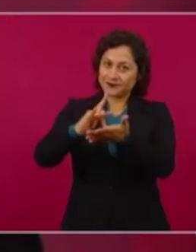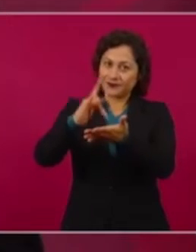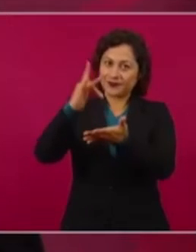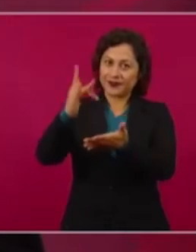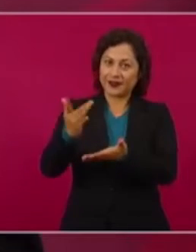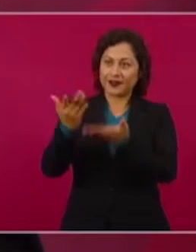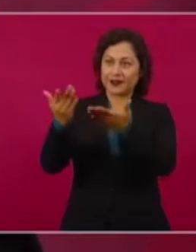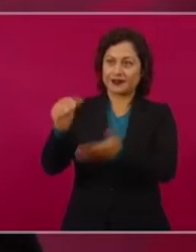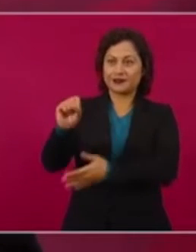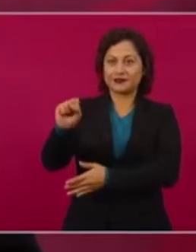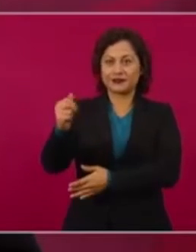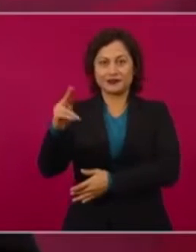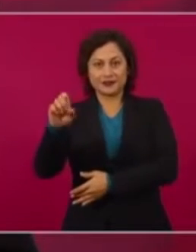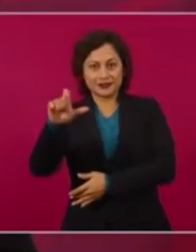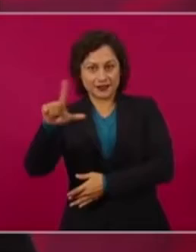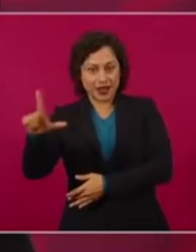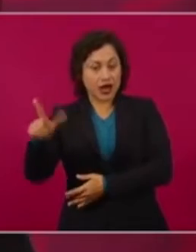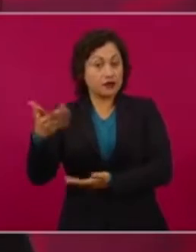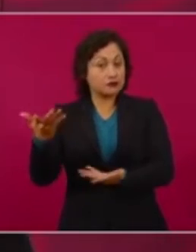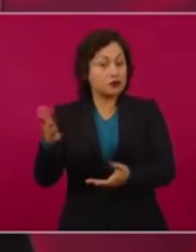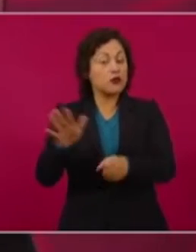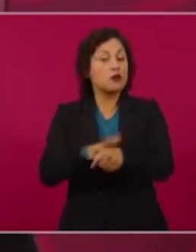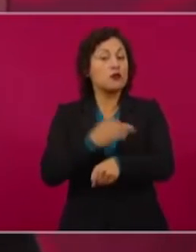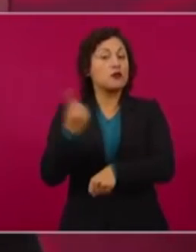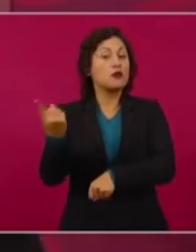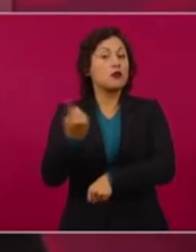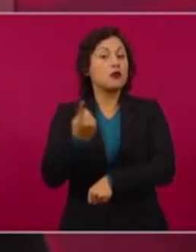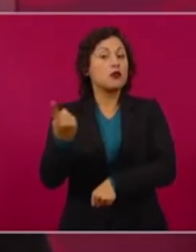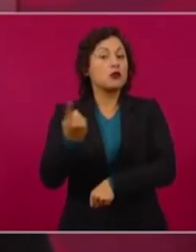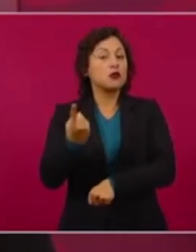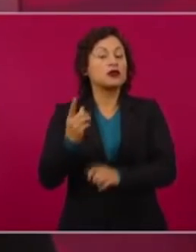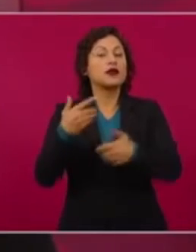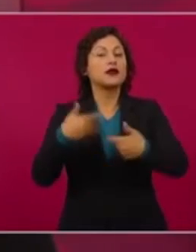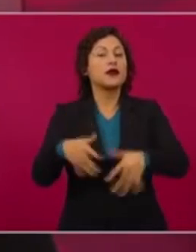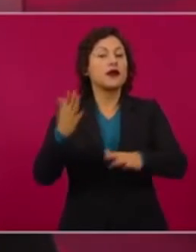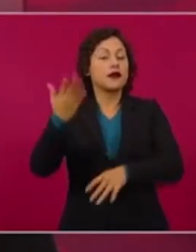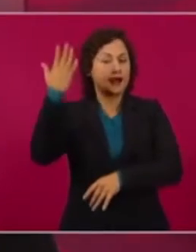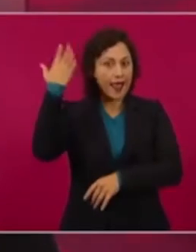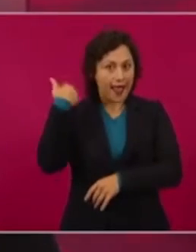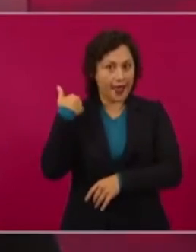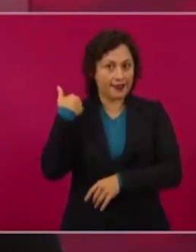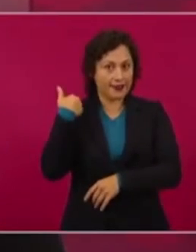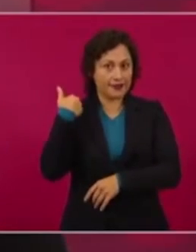Shell porque cuando se llevó a cabo